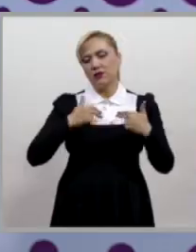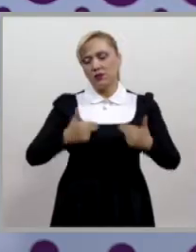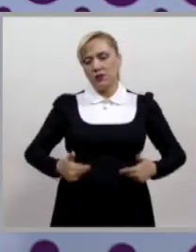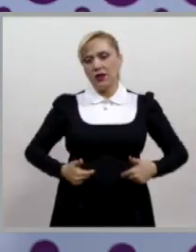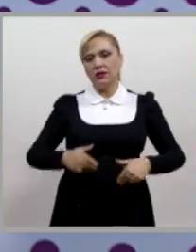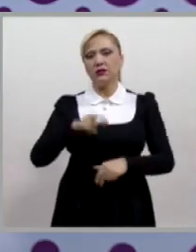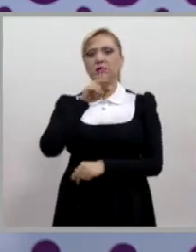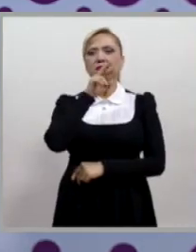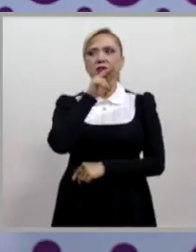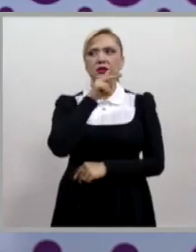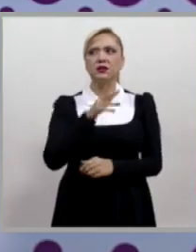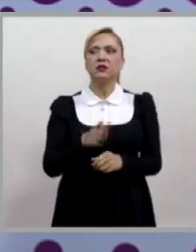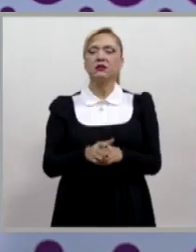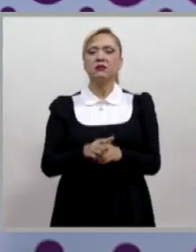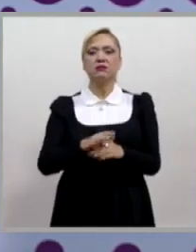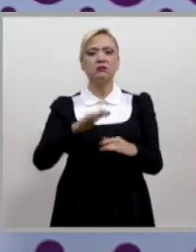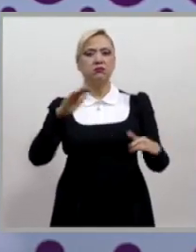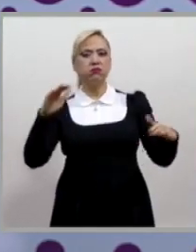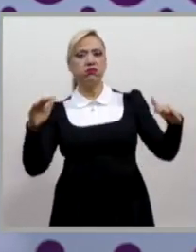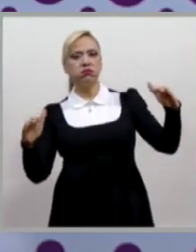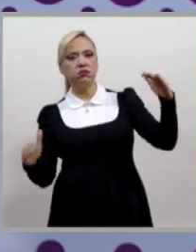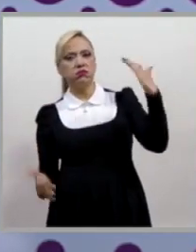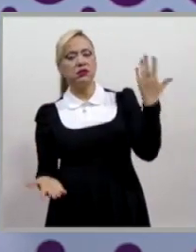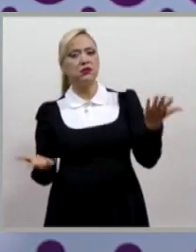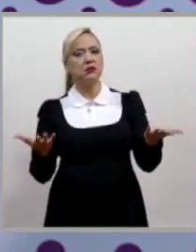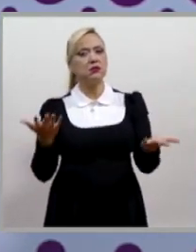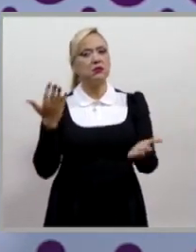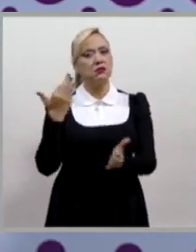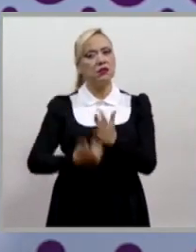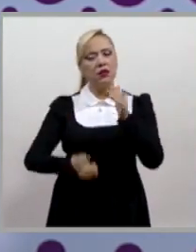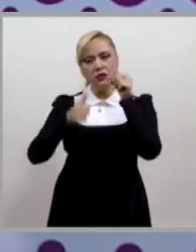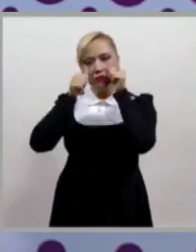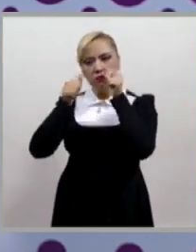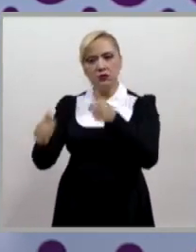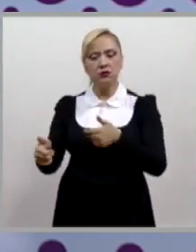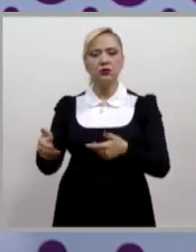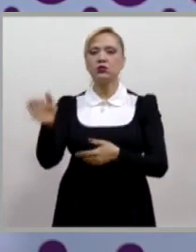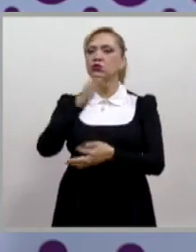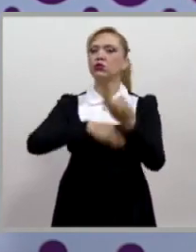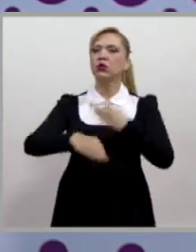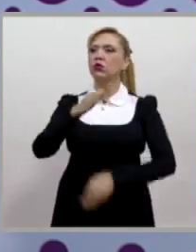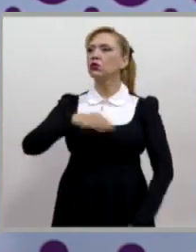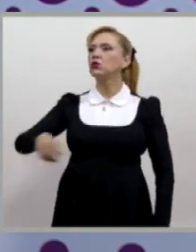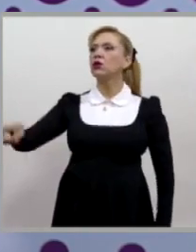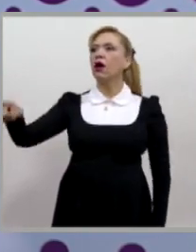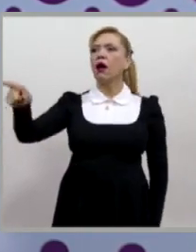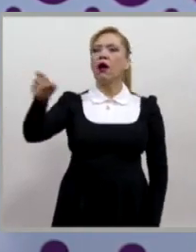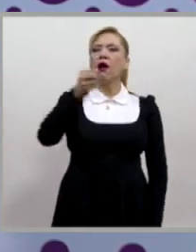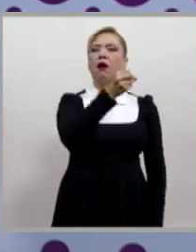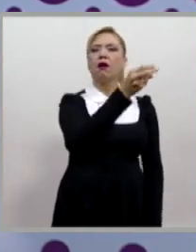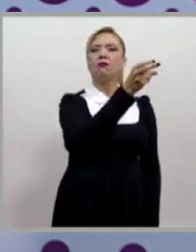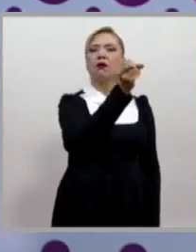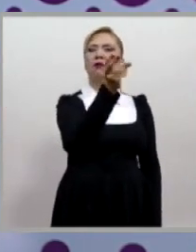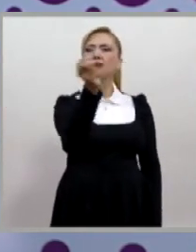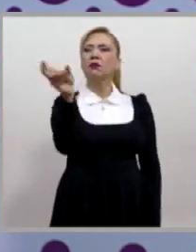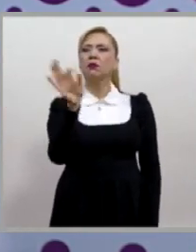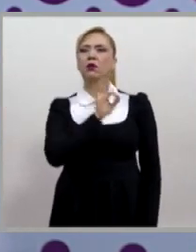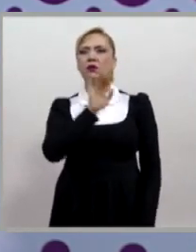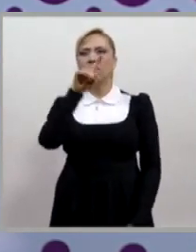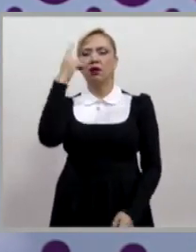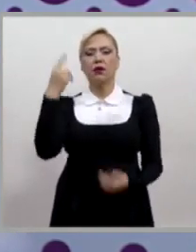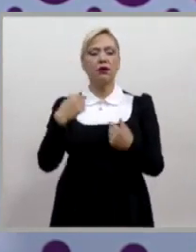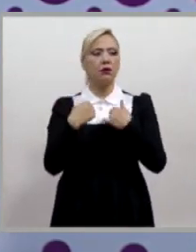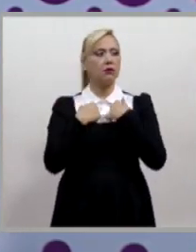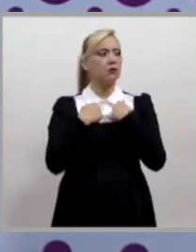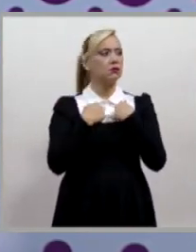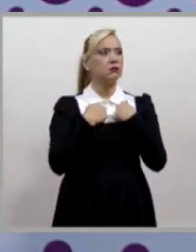ellos, que es la desigualdad en el acceso a la justicia, ¿no? Muchas veces dice, pues todo el mundo tiene acceso a la justicia formalmente hablando, ¿no? Todos tenemos el mismo derecho,